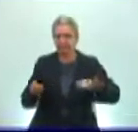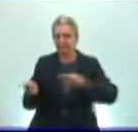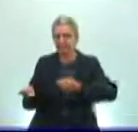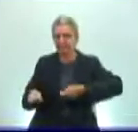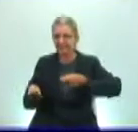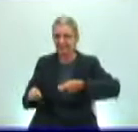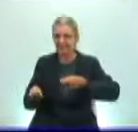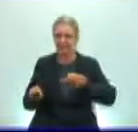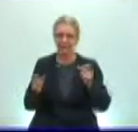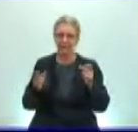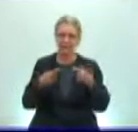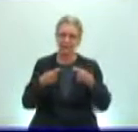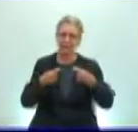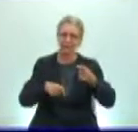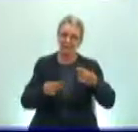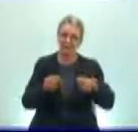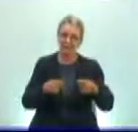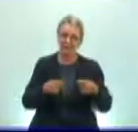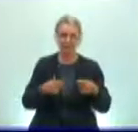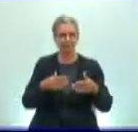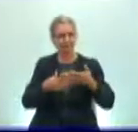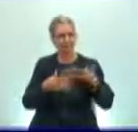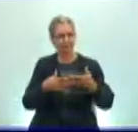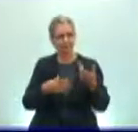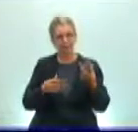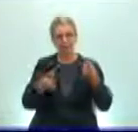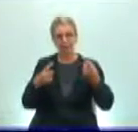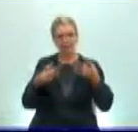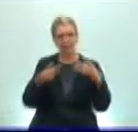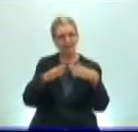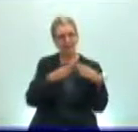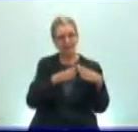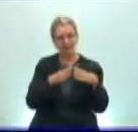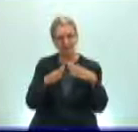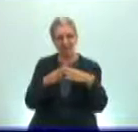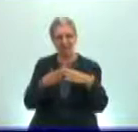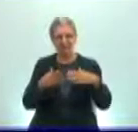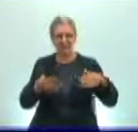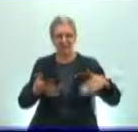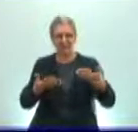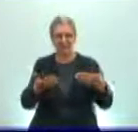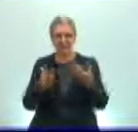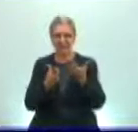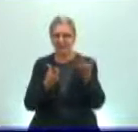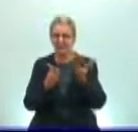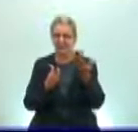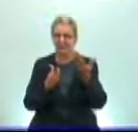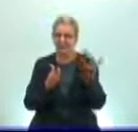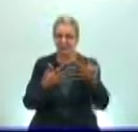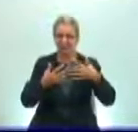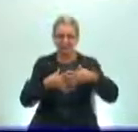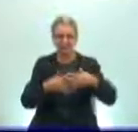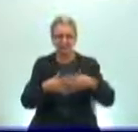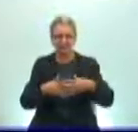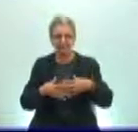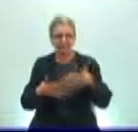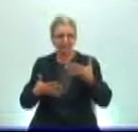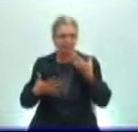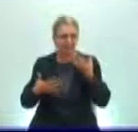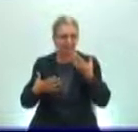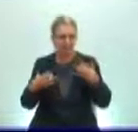a la construcción de vivienda, al desarrollo de la industria ligera y de todas las esferas relacionadas con el